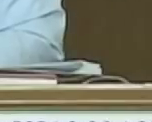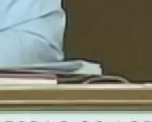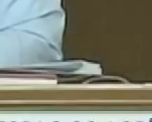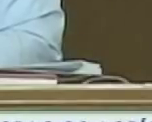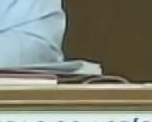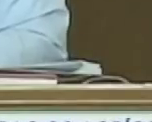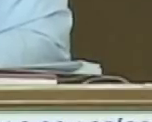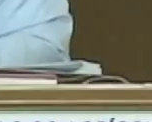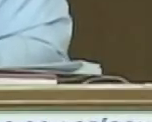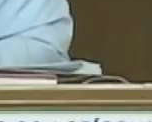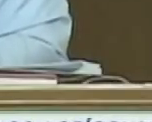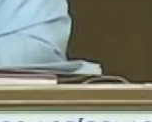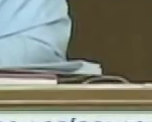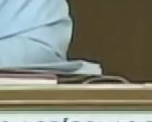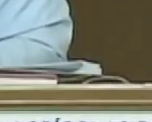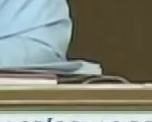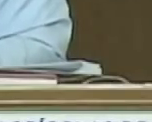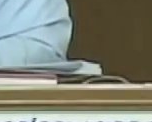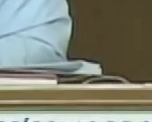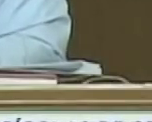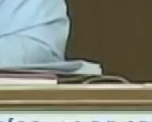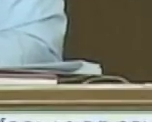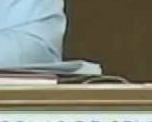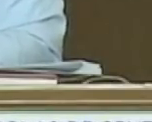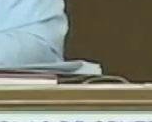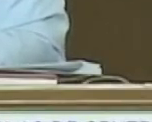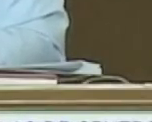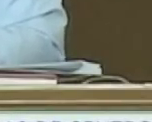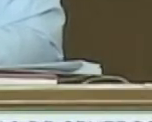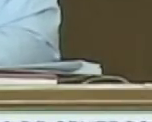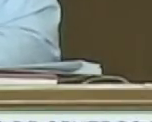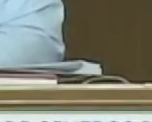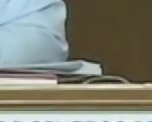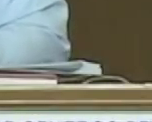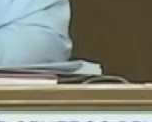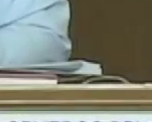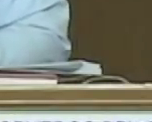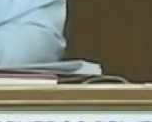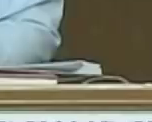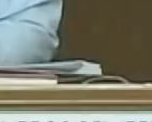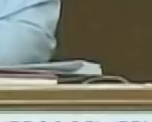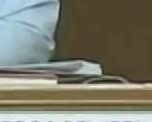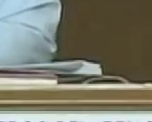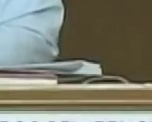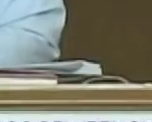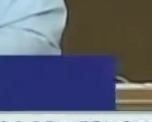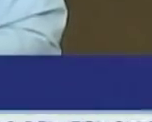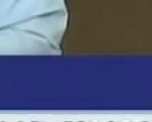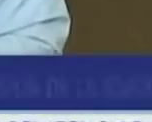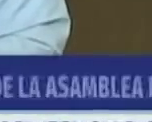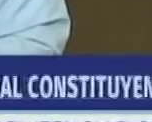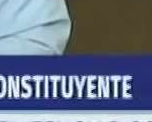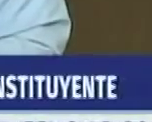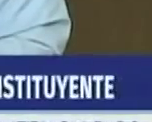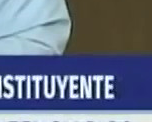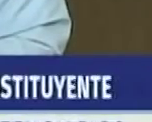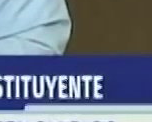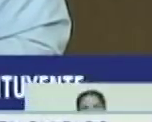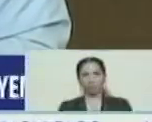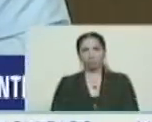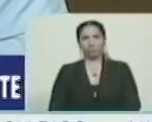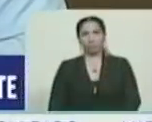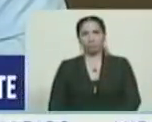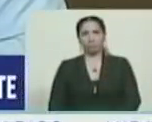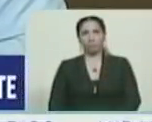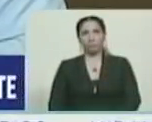entrega en cuerpo y alma por un proyecto político como una revolución, no espera nada material a cambio.